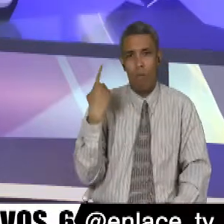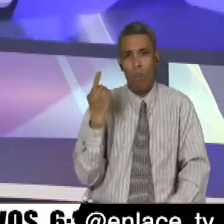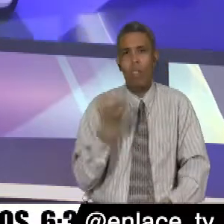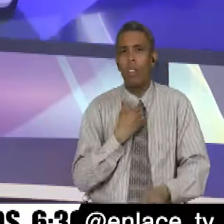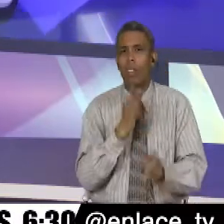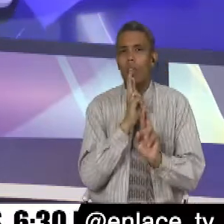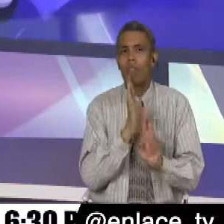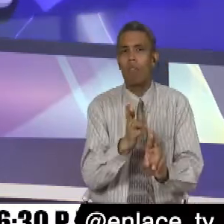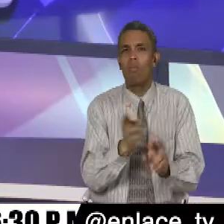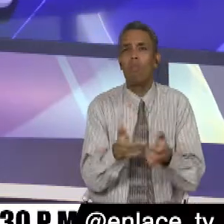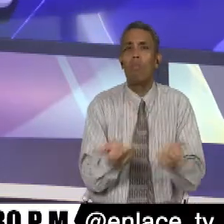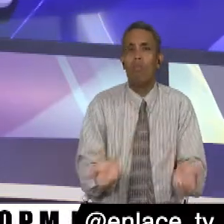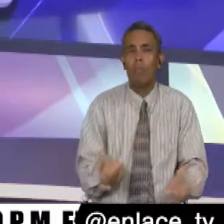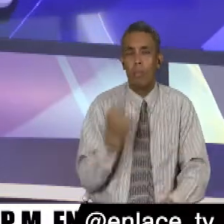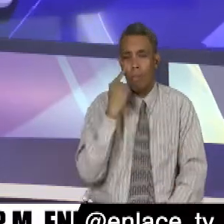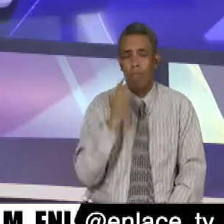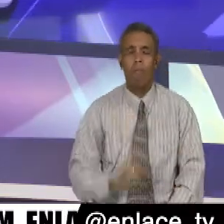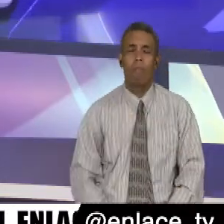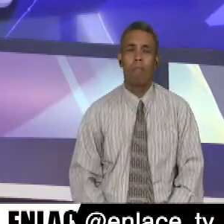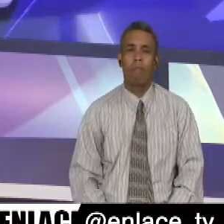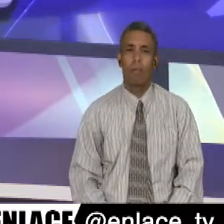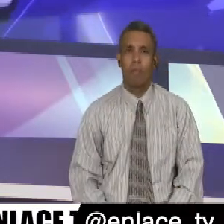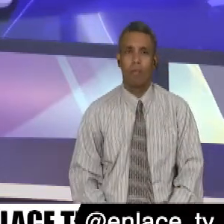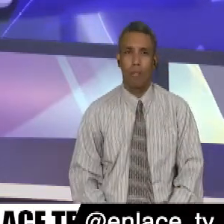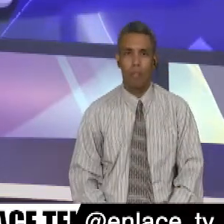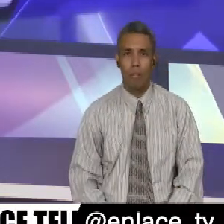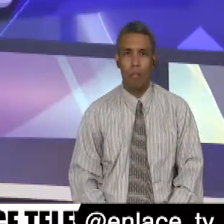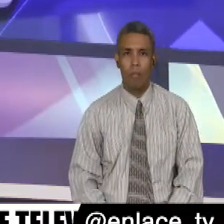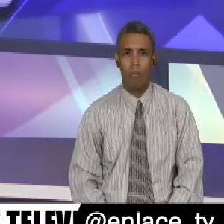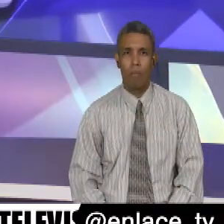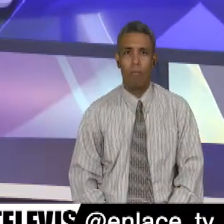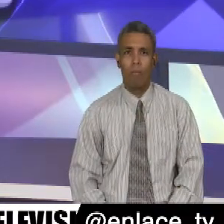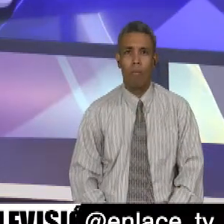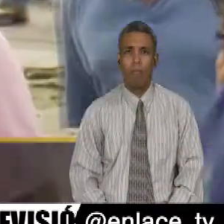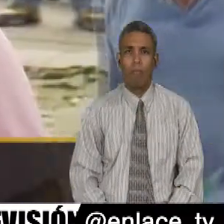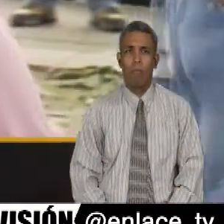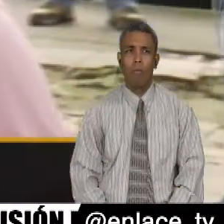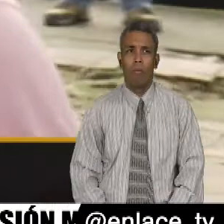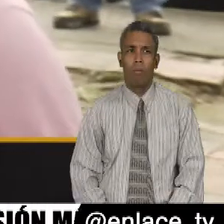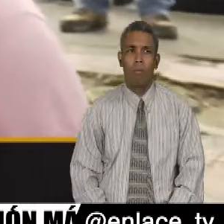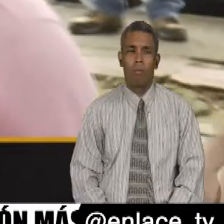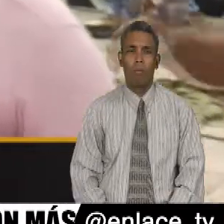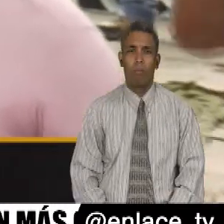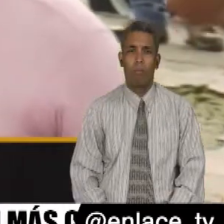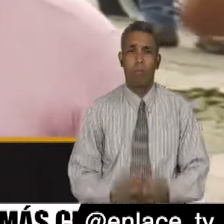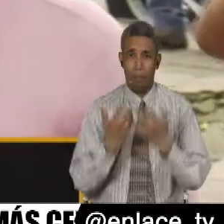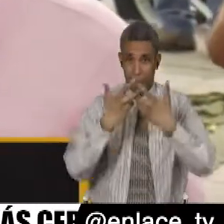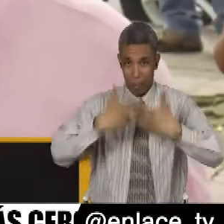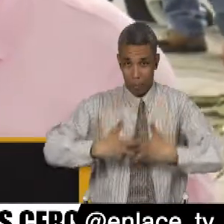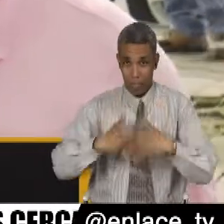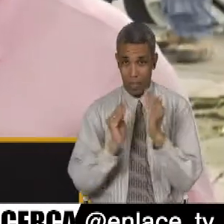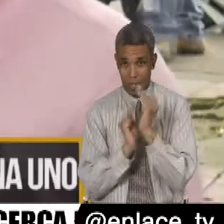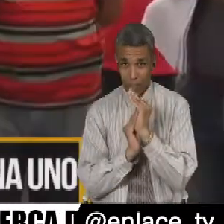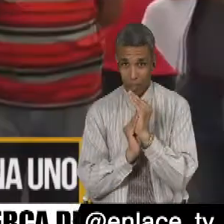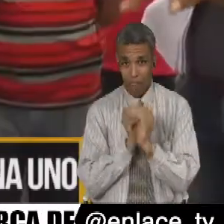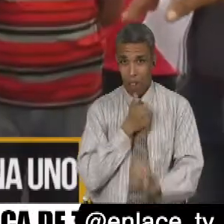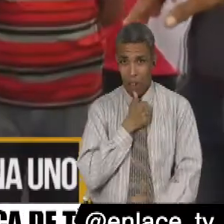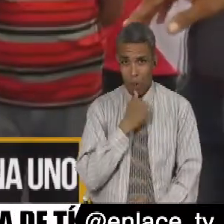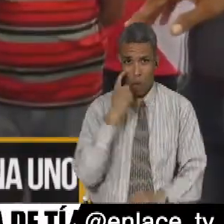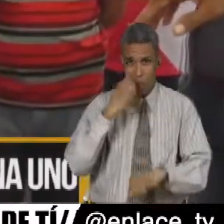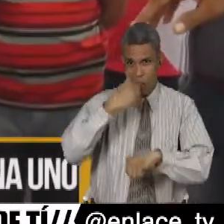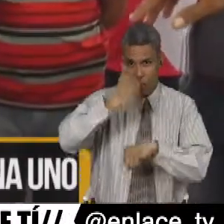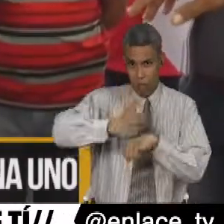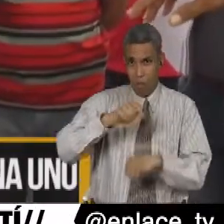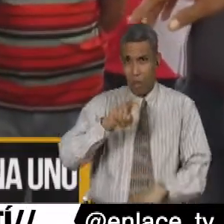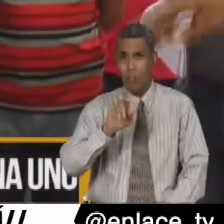tal cual como lo solicitaron líderes de este sector sergio marín gerente de agua de barrancabermeja respondió ante las quejas de